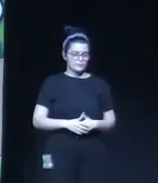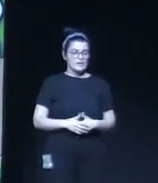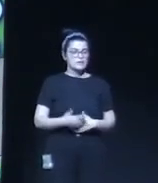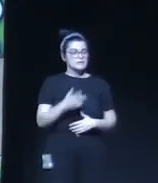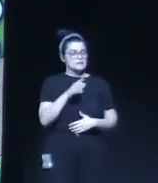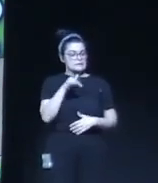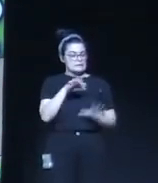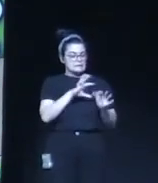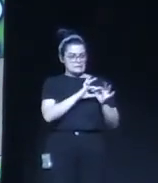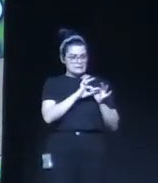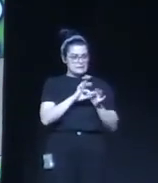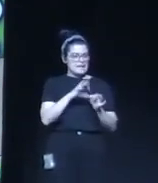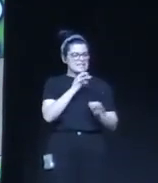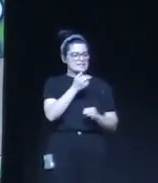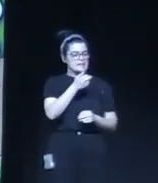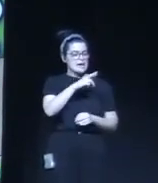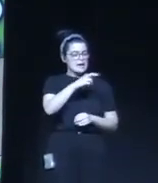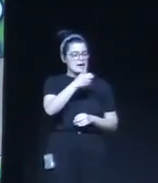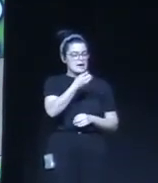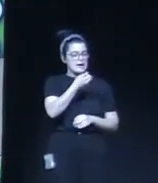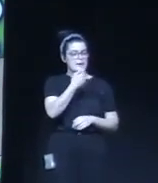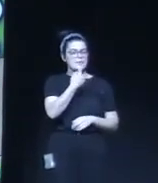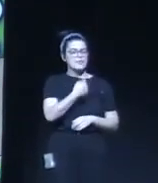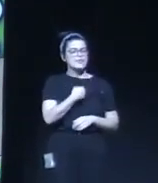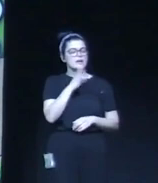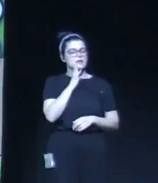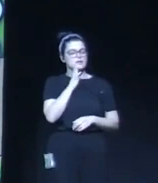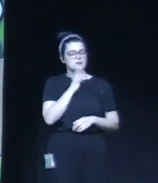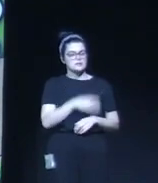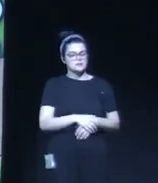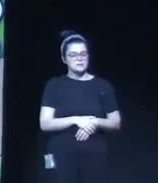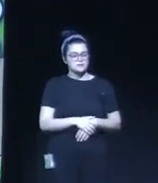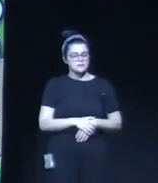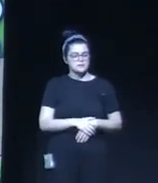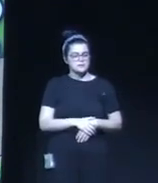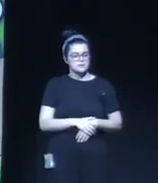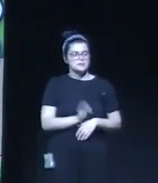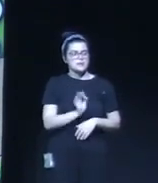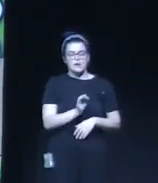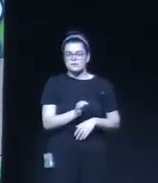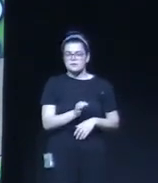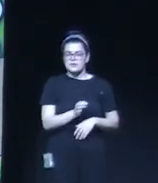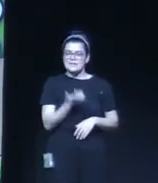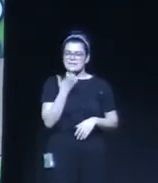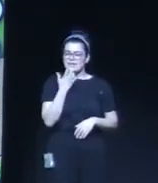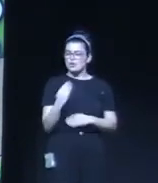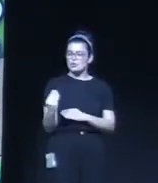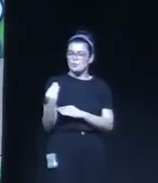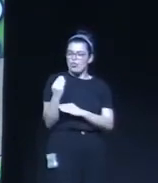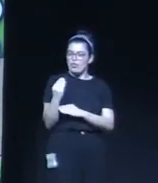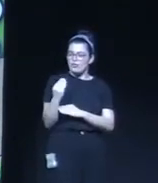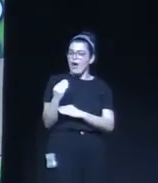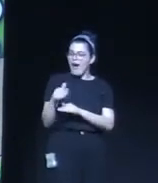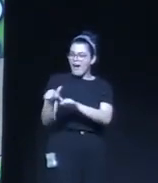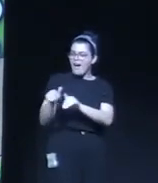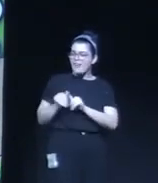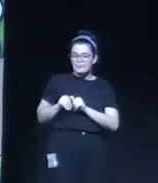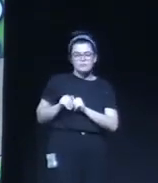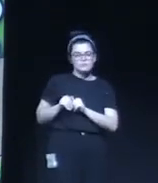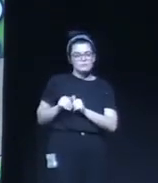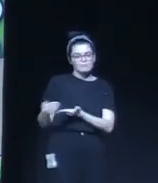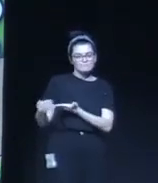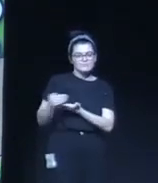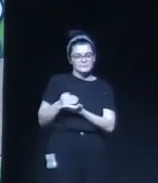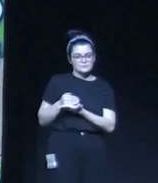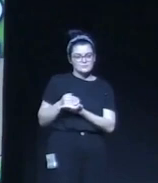decías, Sara, claro, es que allí nos puede pasar que si aceptas algún tipo de subvención, que se veía también